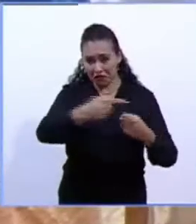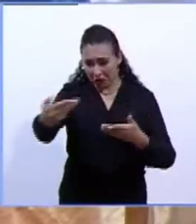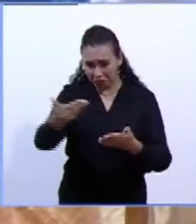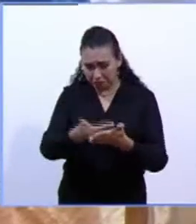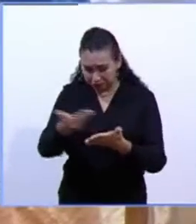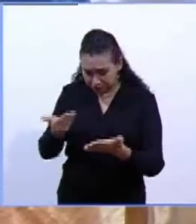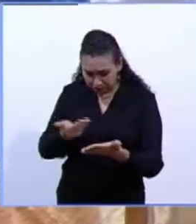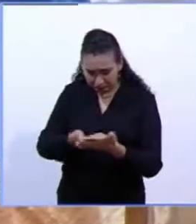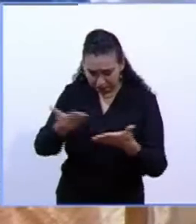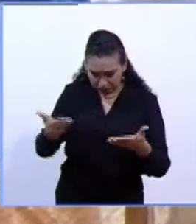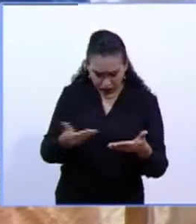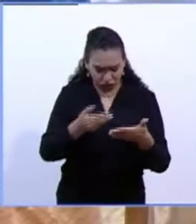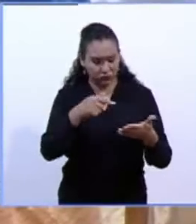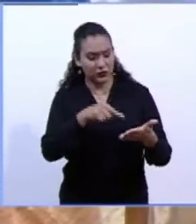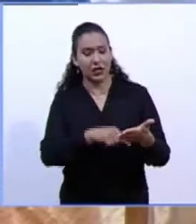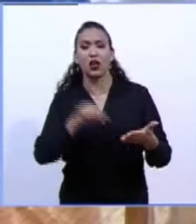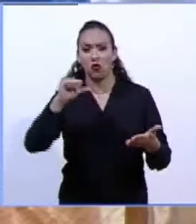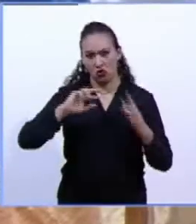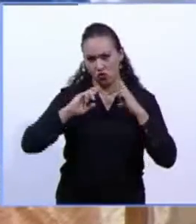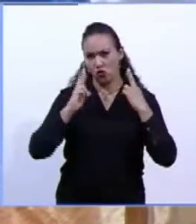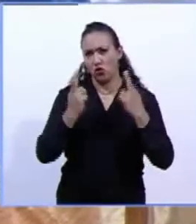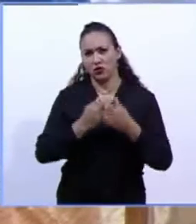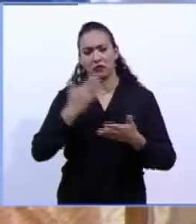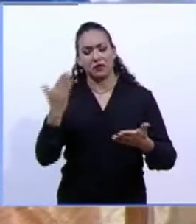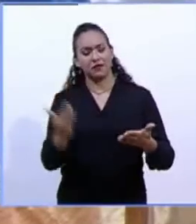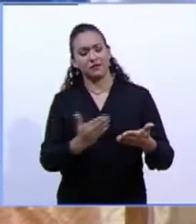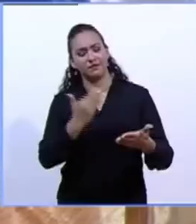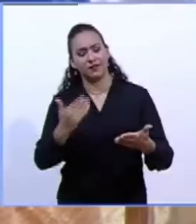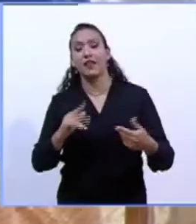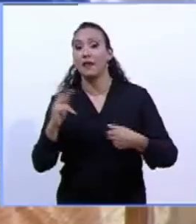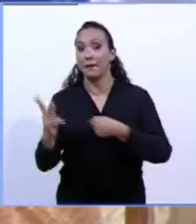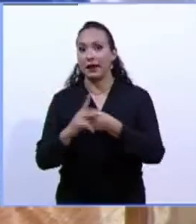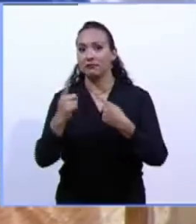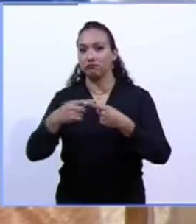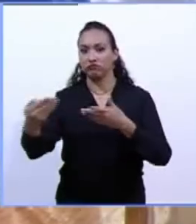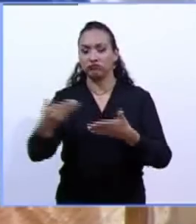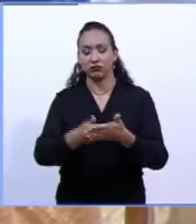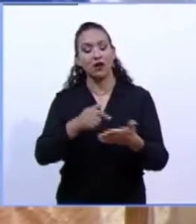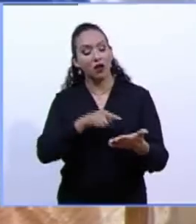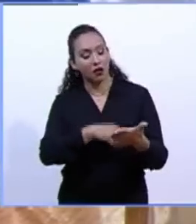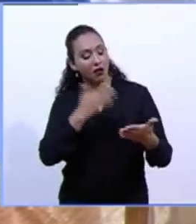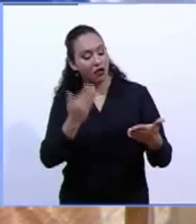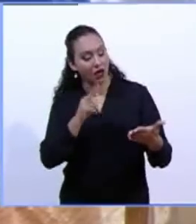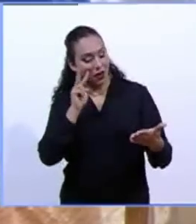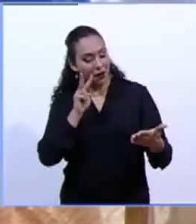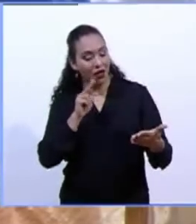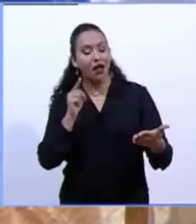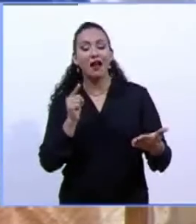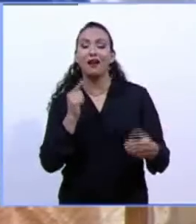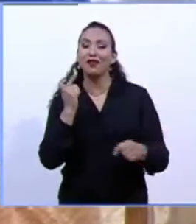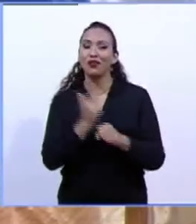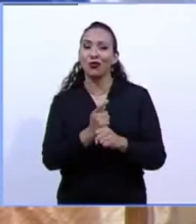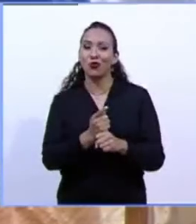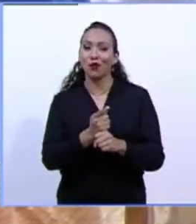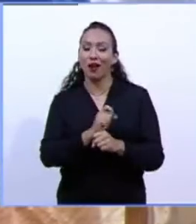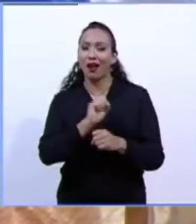para desarrollar en la presente edición de la cumbre por parte de varios países demuestran que el interés y el entusiasmo por seguir trabajando en